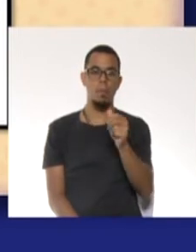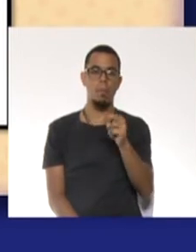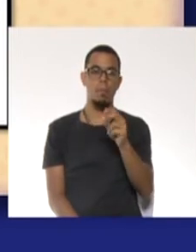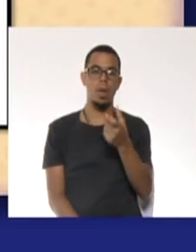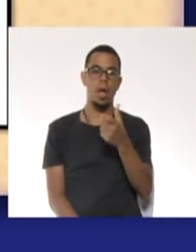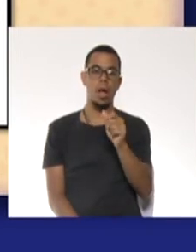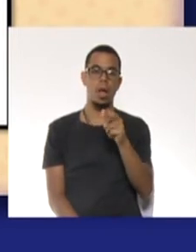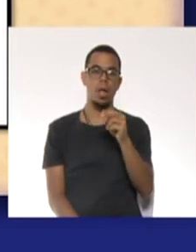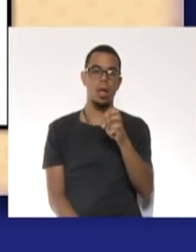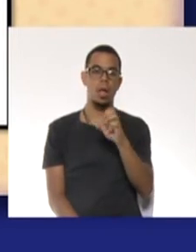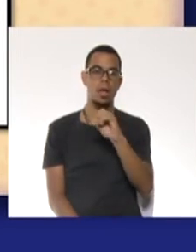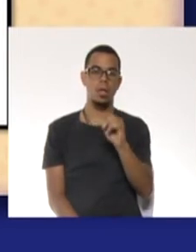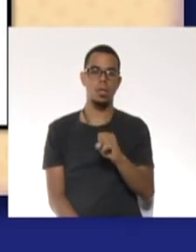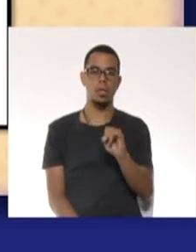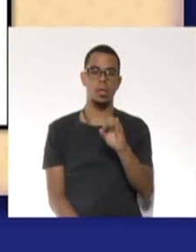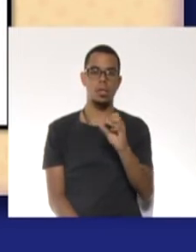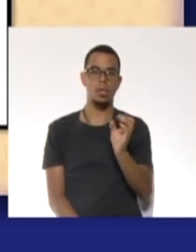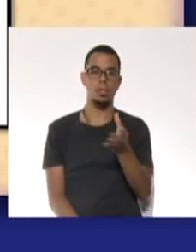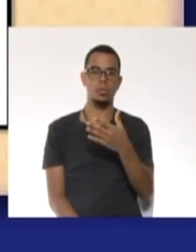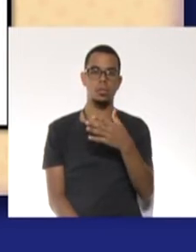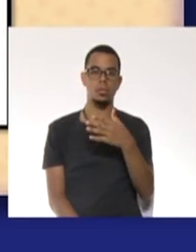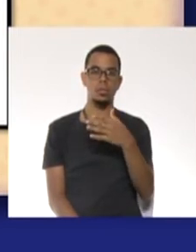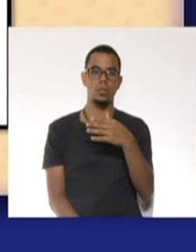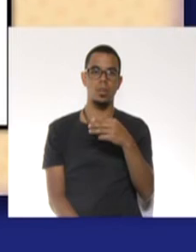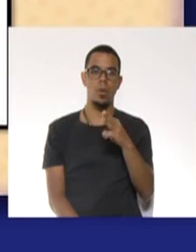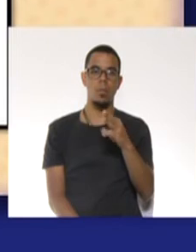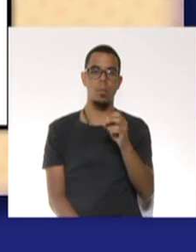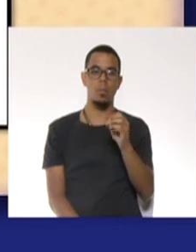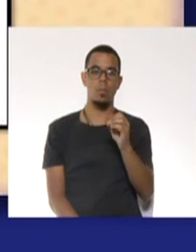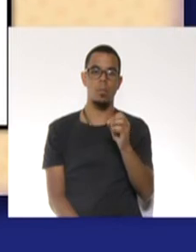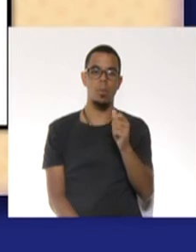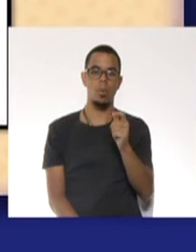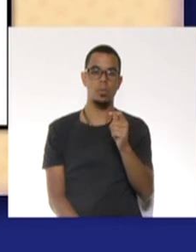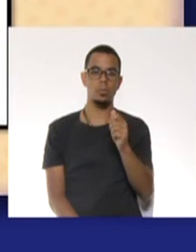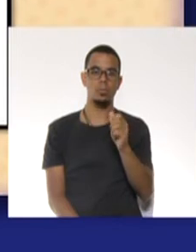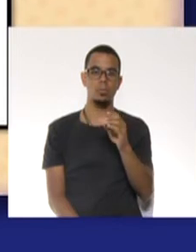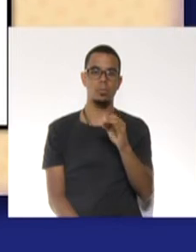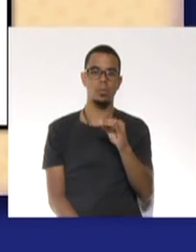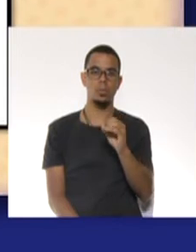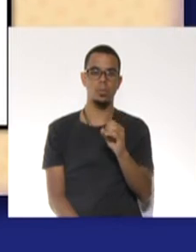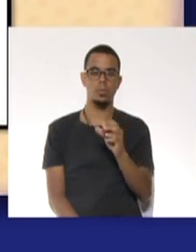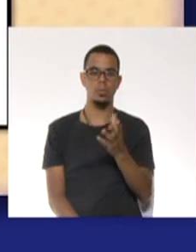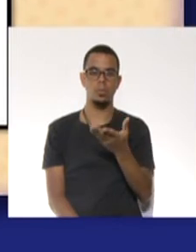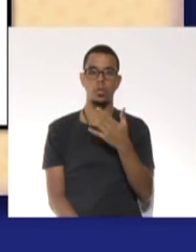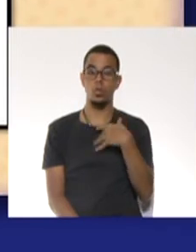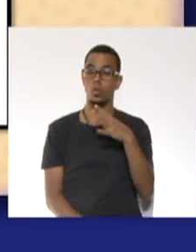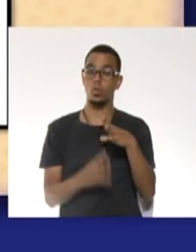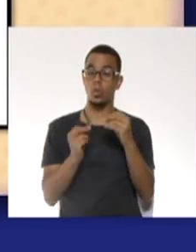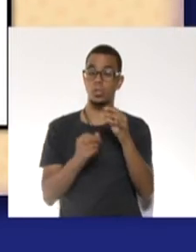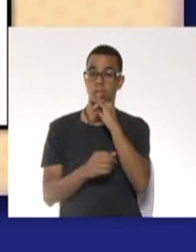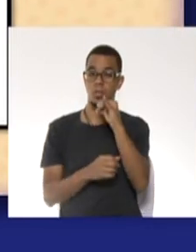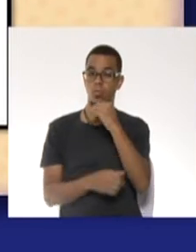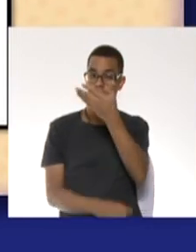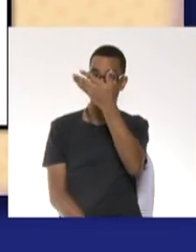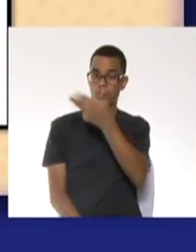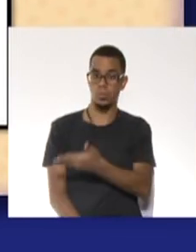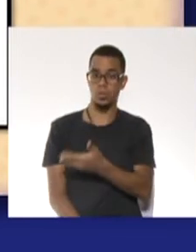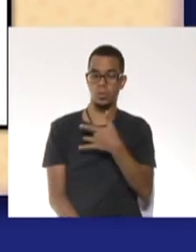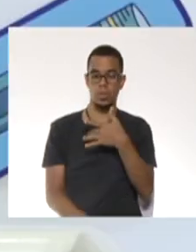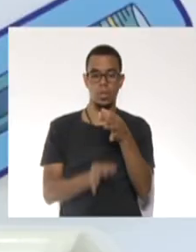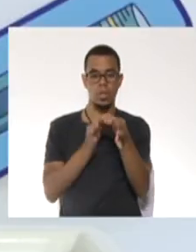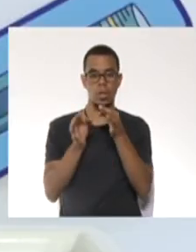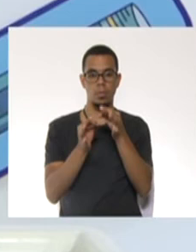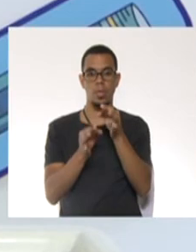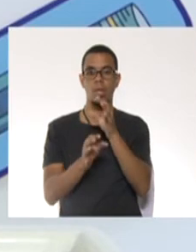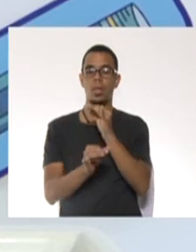en proporciones de acuerdo a su estado de oxidación. De todas maneras, toda esta información está muy detallada